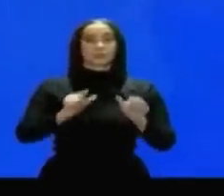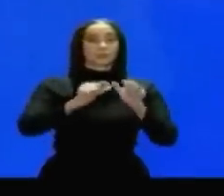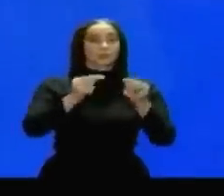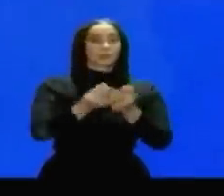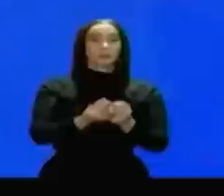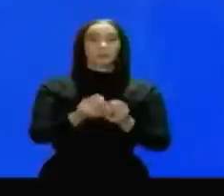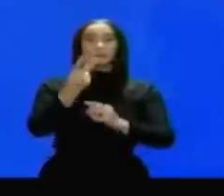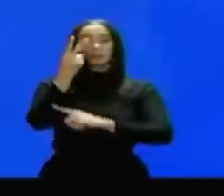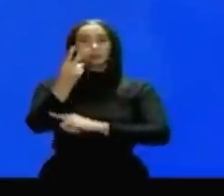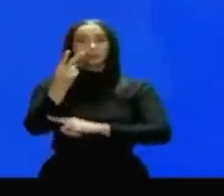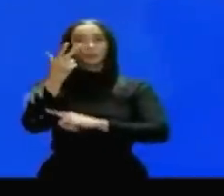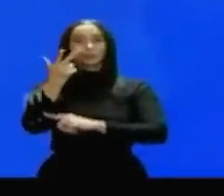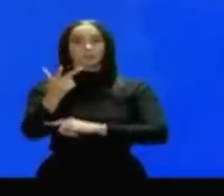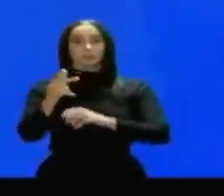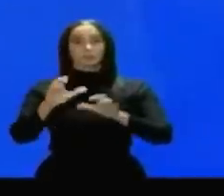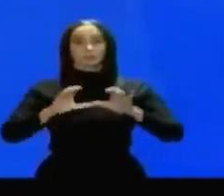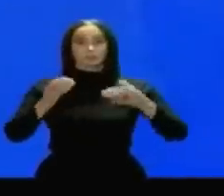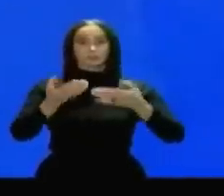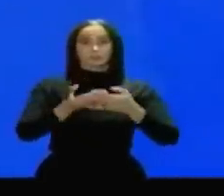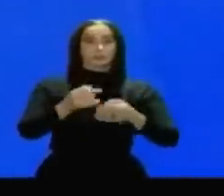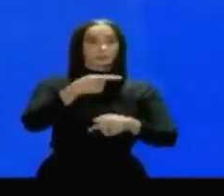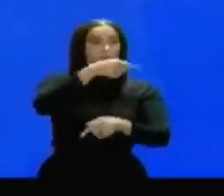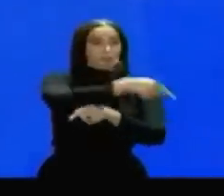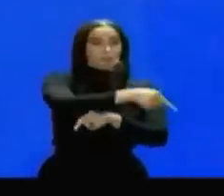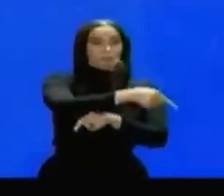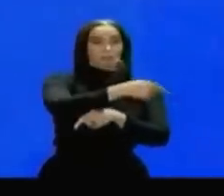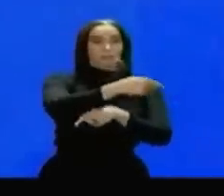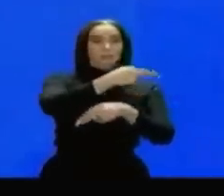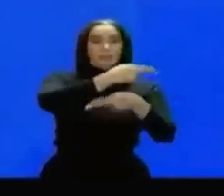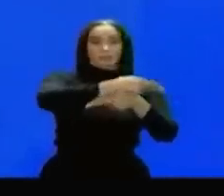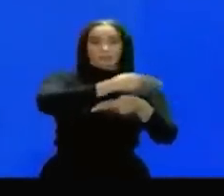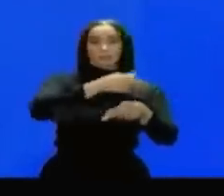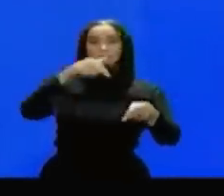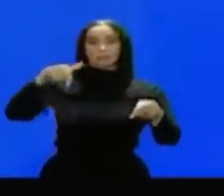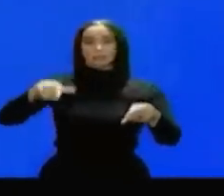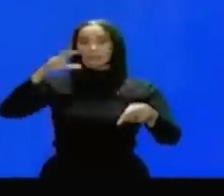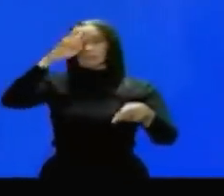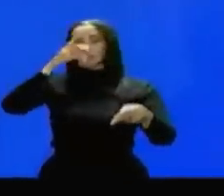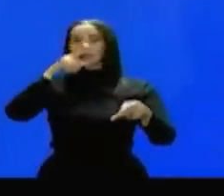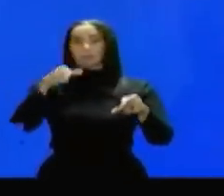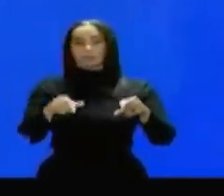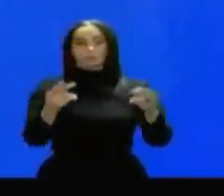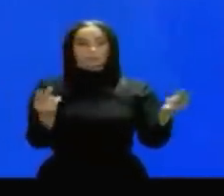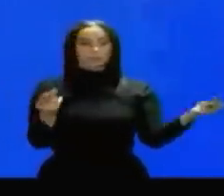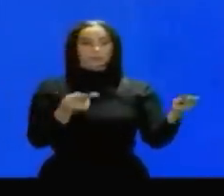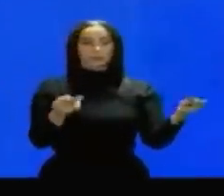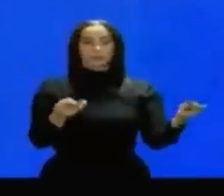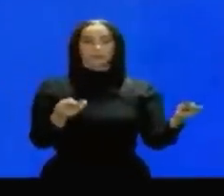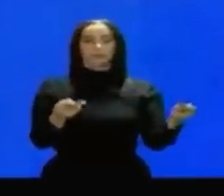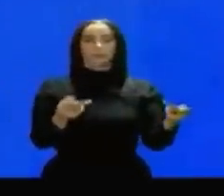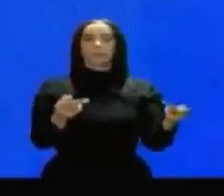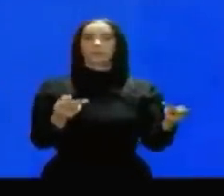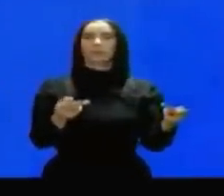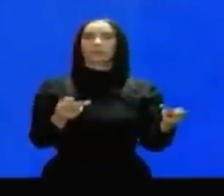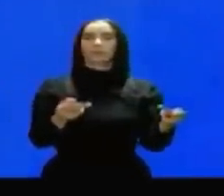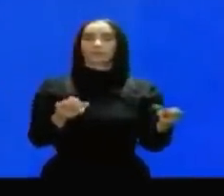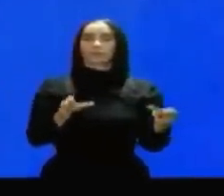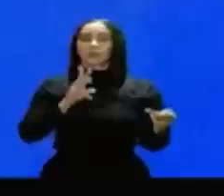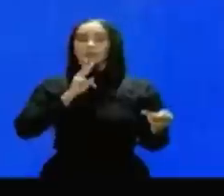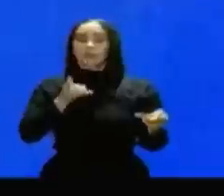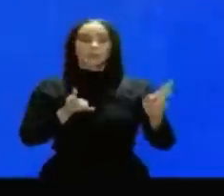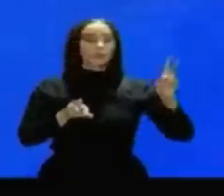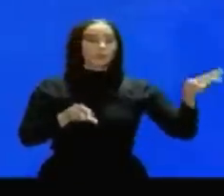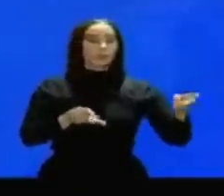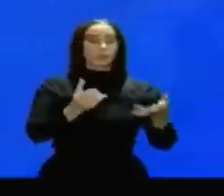2 o 3 propiedades de agricultores de ambos lados, o sea que se toman y también ayudan a la